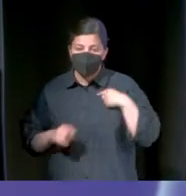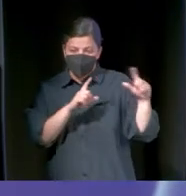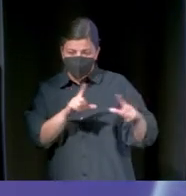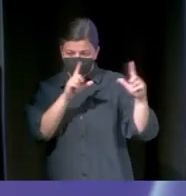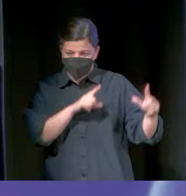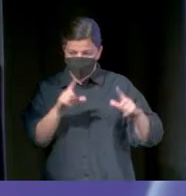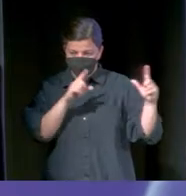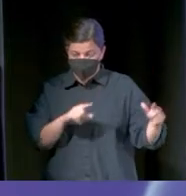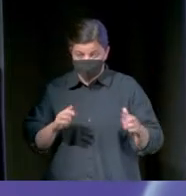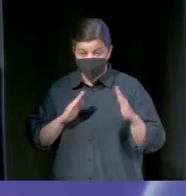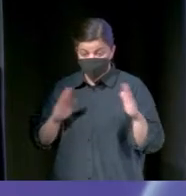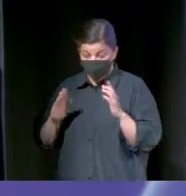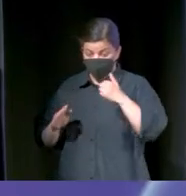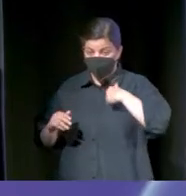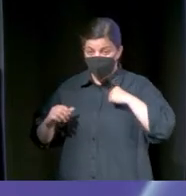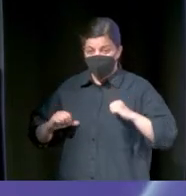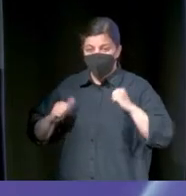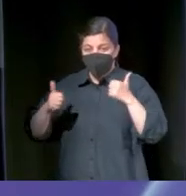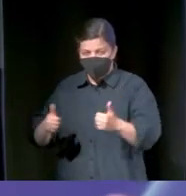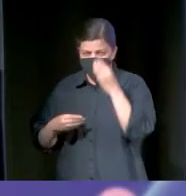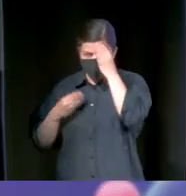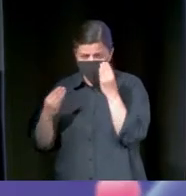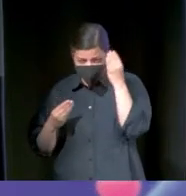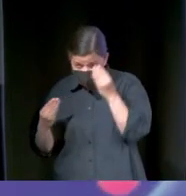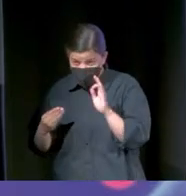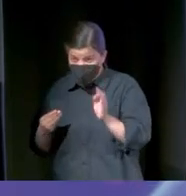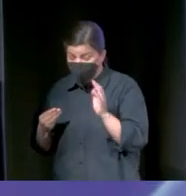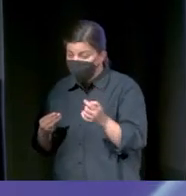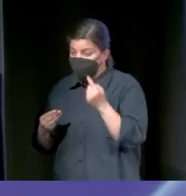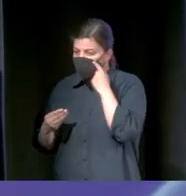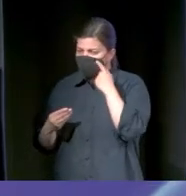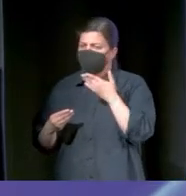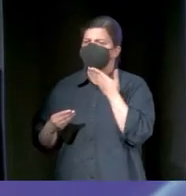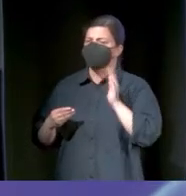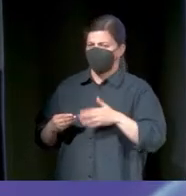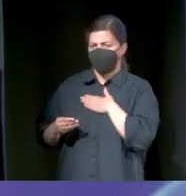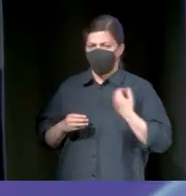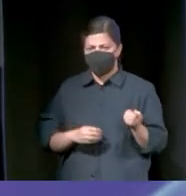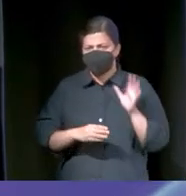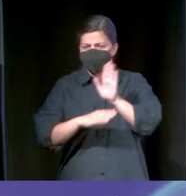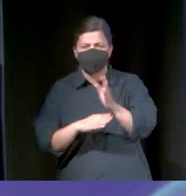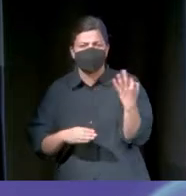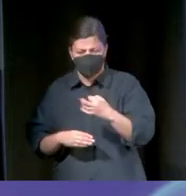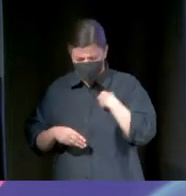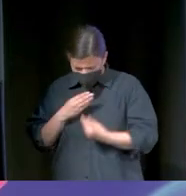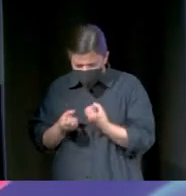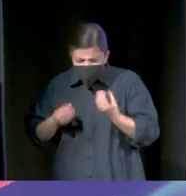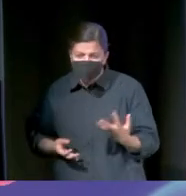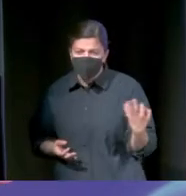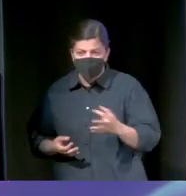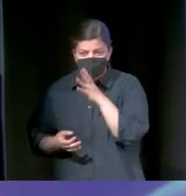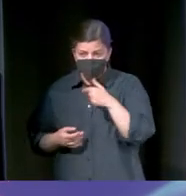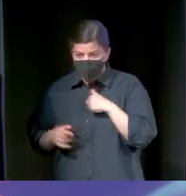cuando yo empecé a pensar qué es lo que me molaría a mí mostrar que se me da bien lorena porque yo soy